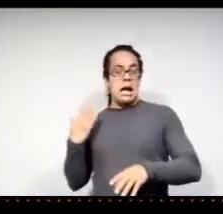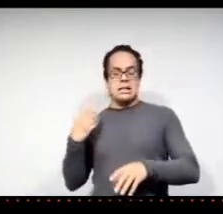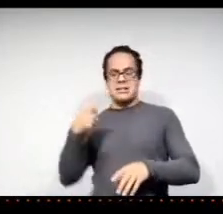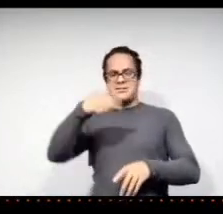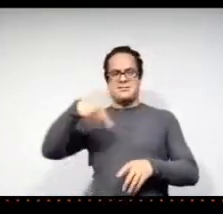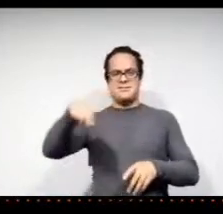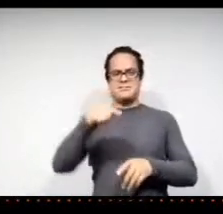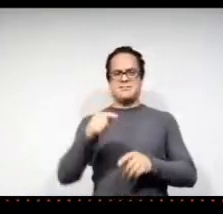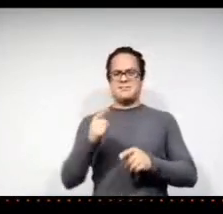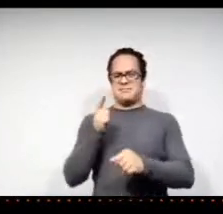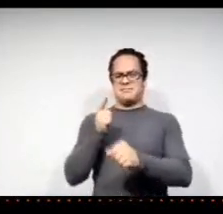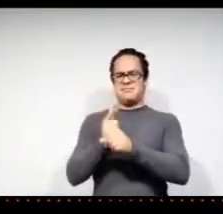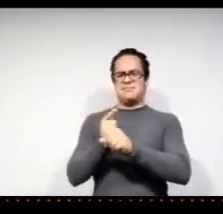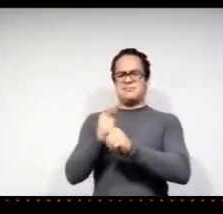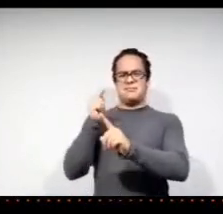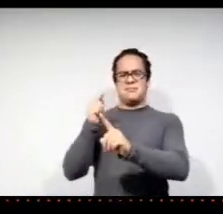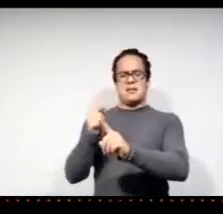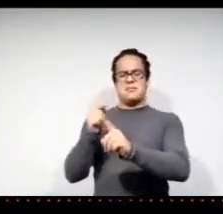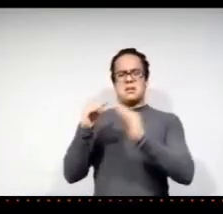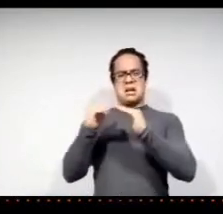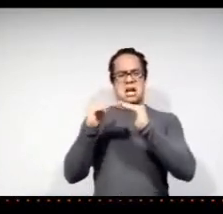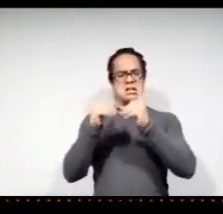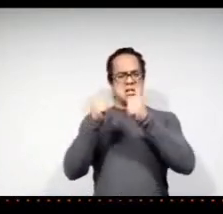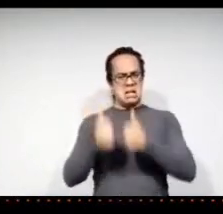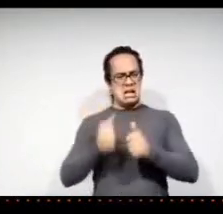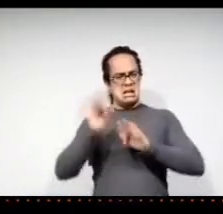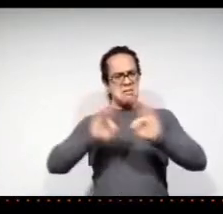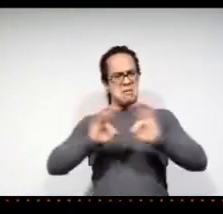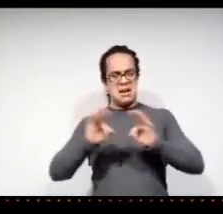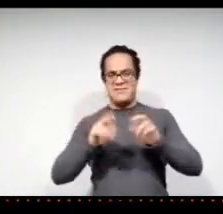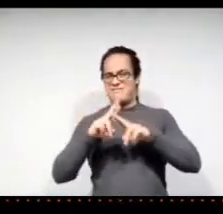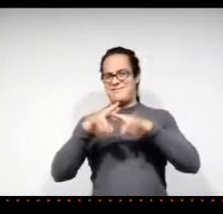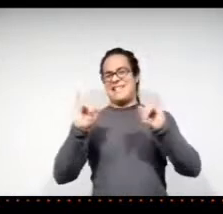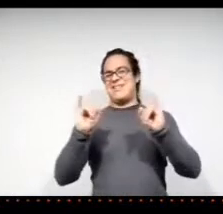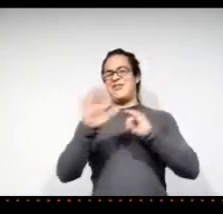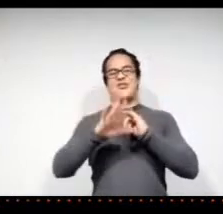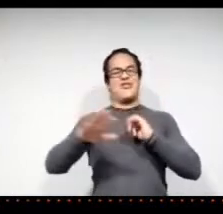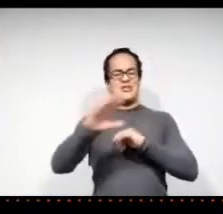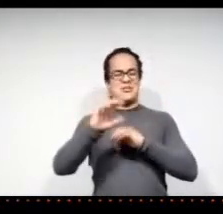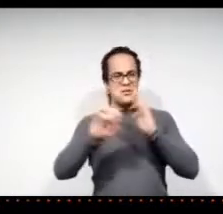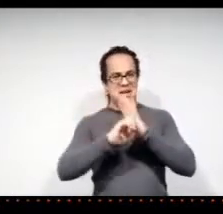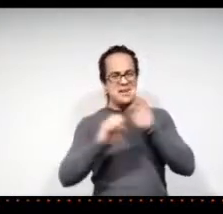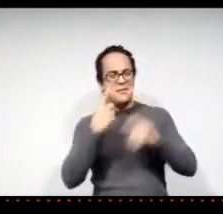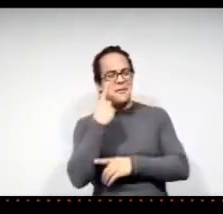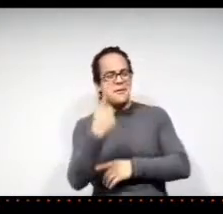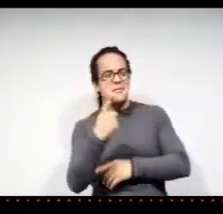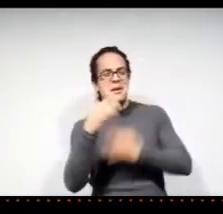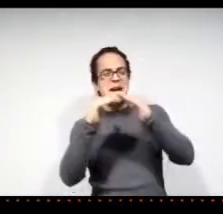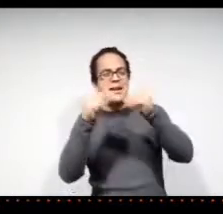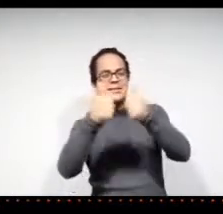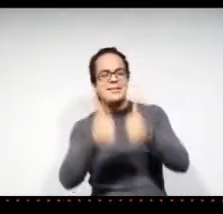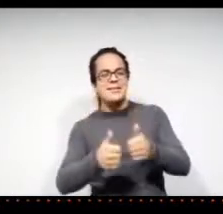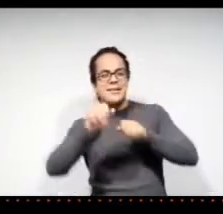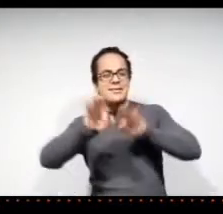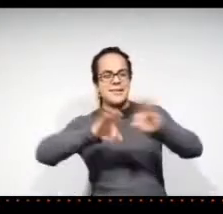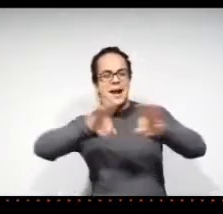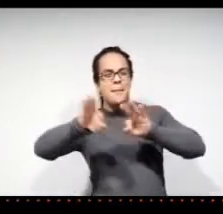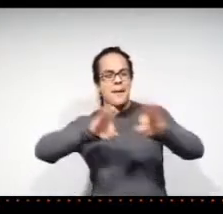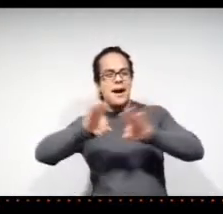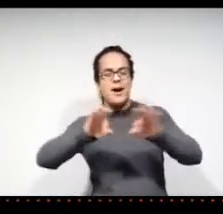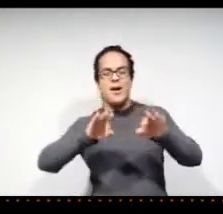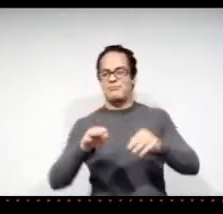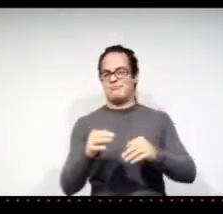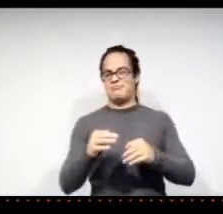tener nuestro trabajo desde casa. O sea, siempre era lo mismo, pensar que alguien trabajando desde casa igual no iba a tener la misma calidad